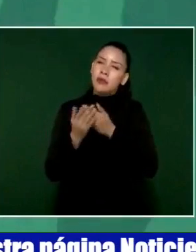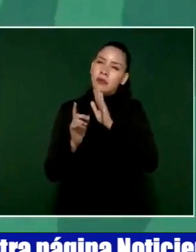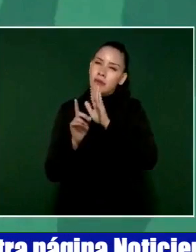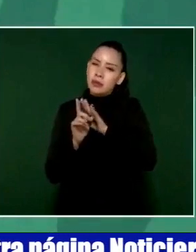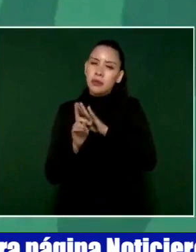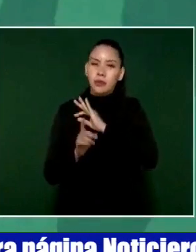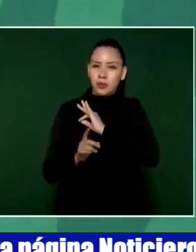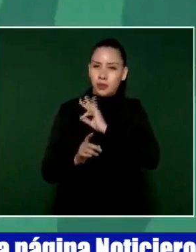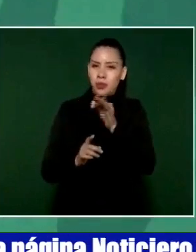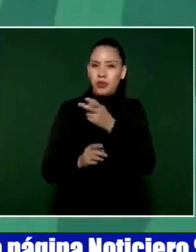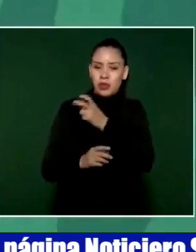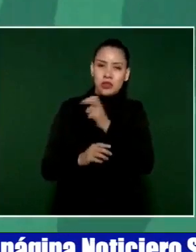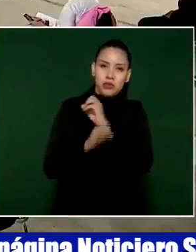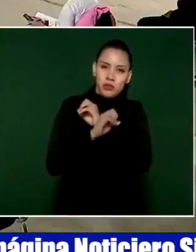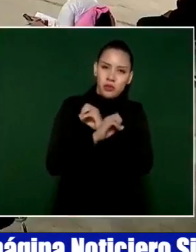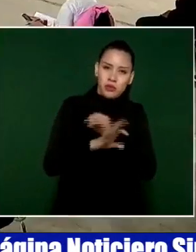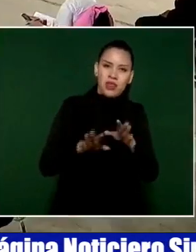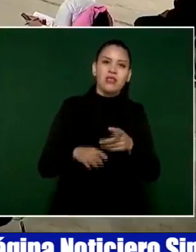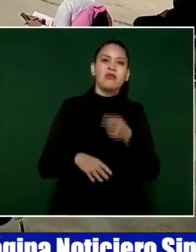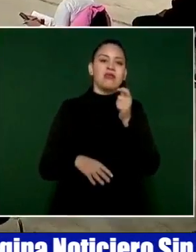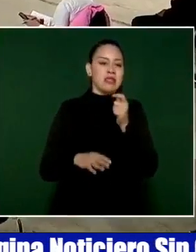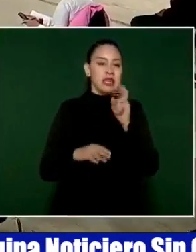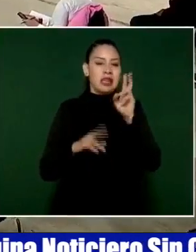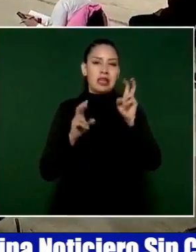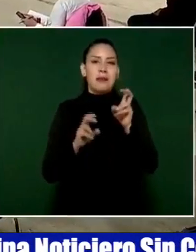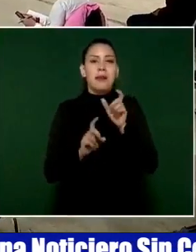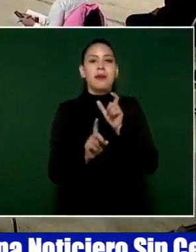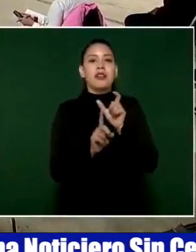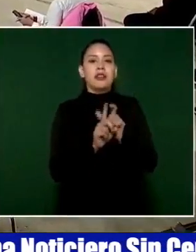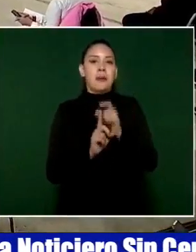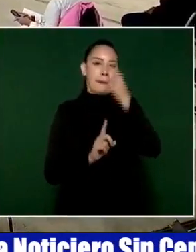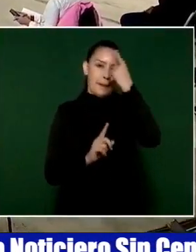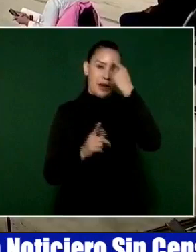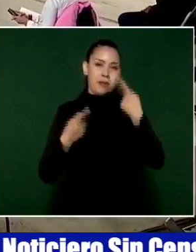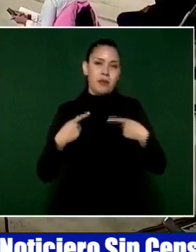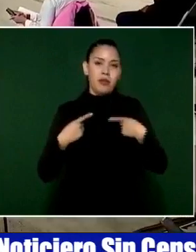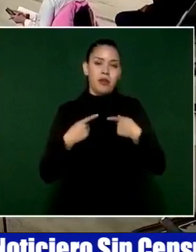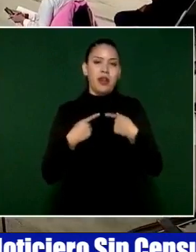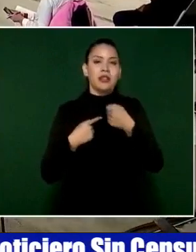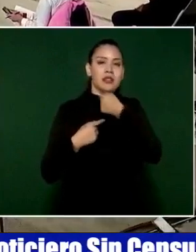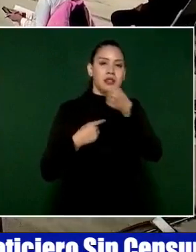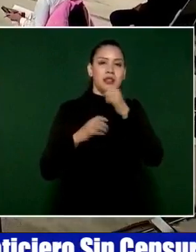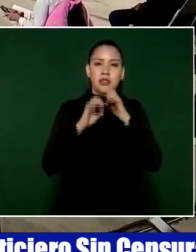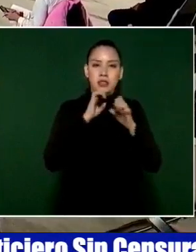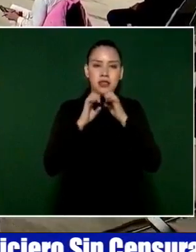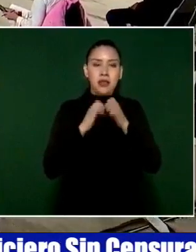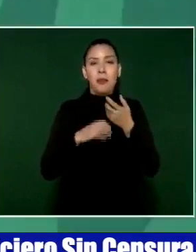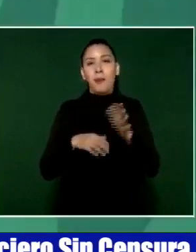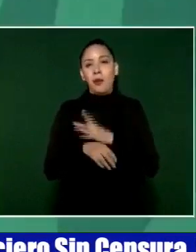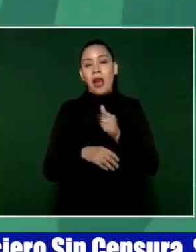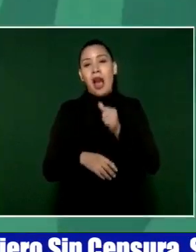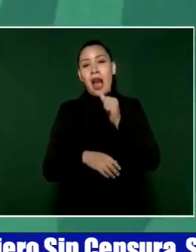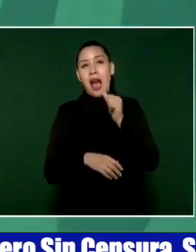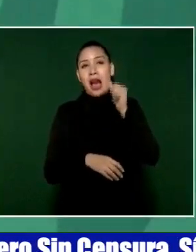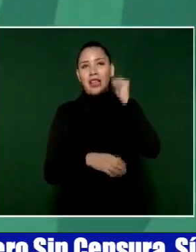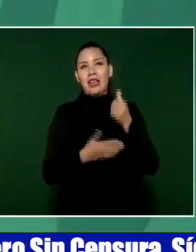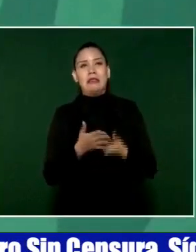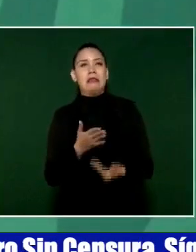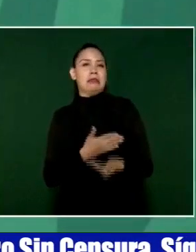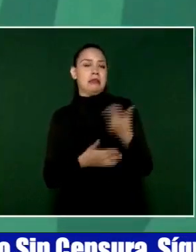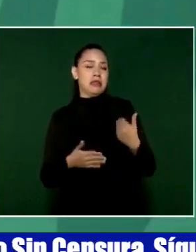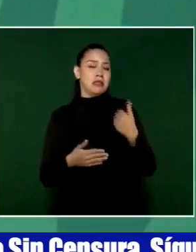cuando hay algo así se a buscar Pues no va a ser fácil que a él por ejemplo lo han investigado desde